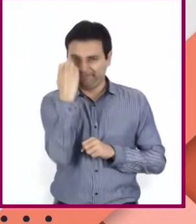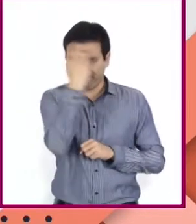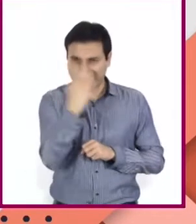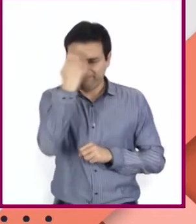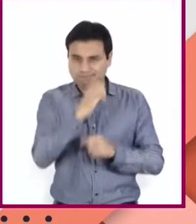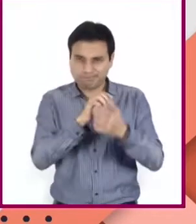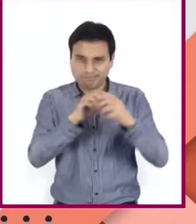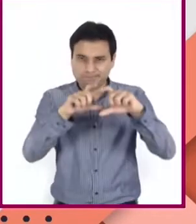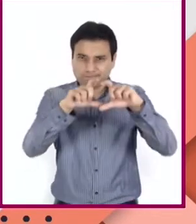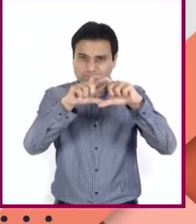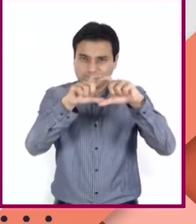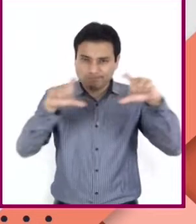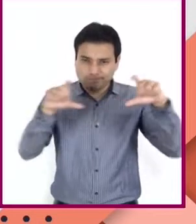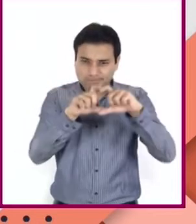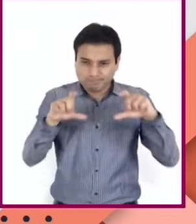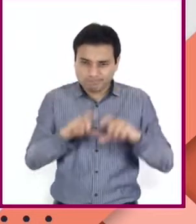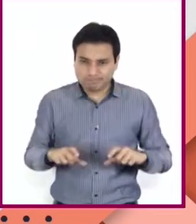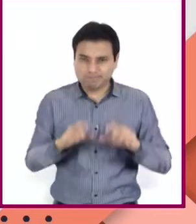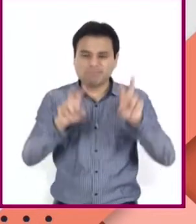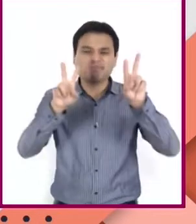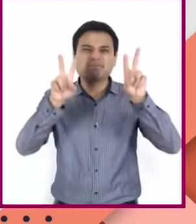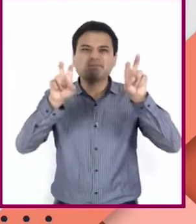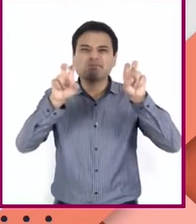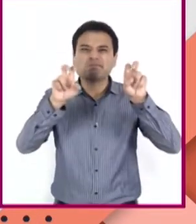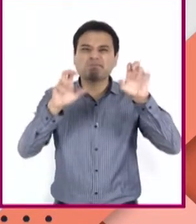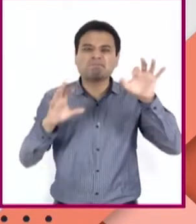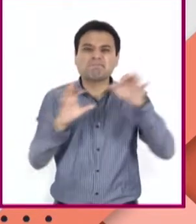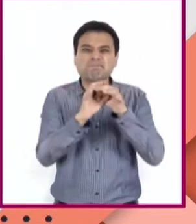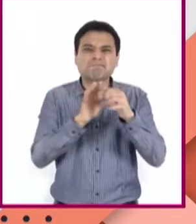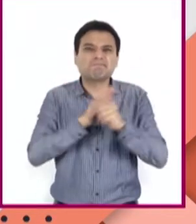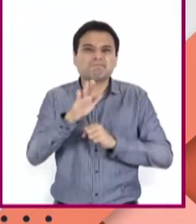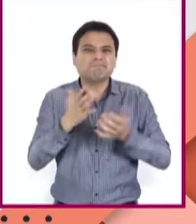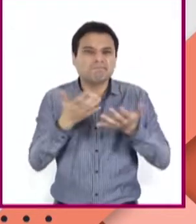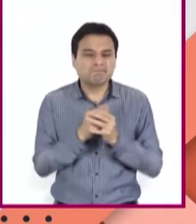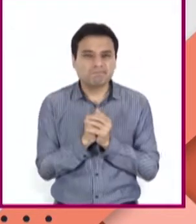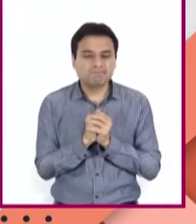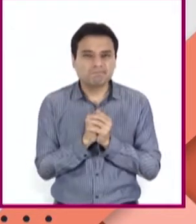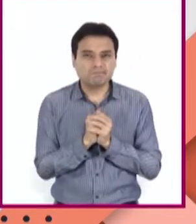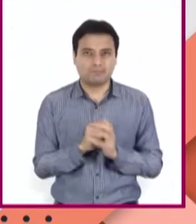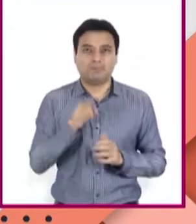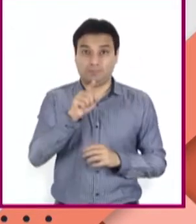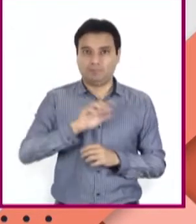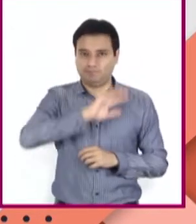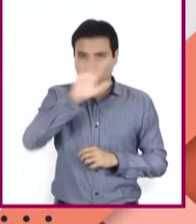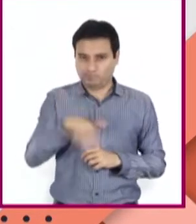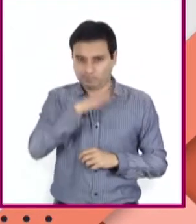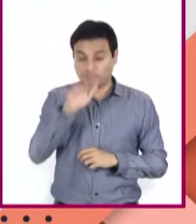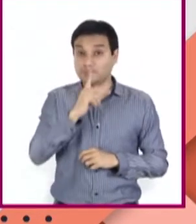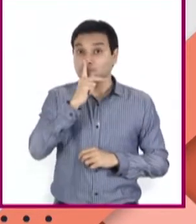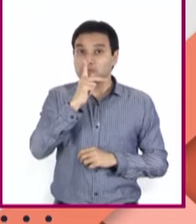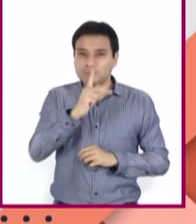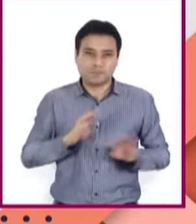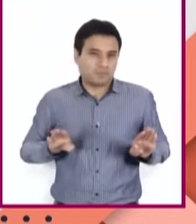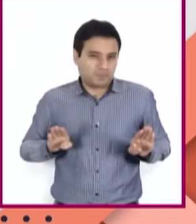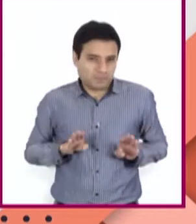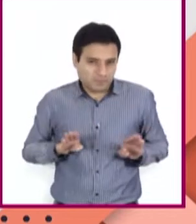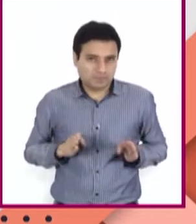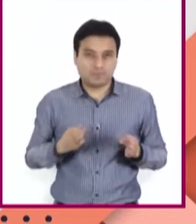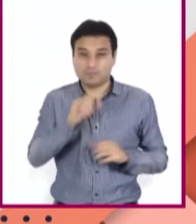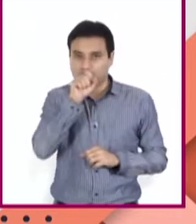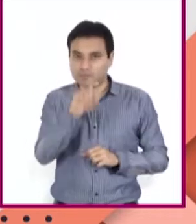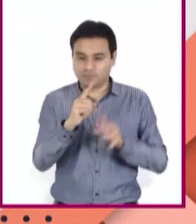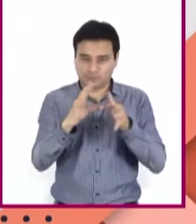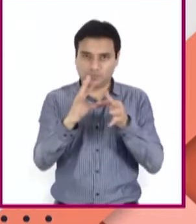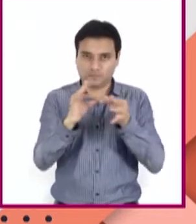los párrafos se relacionan con el título y los subtítulos. Buscar las definiciones o explicaciones. Después